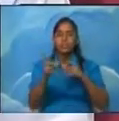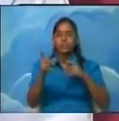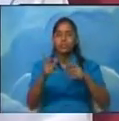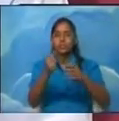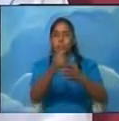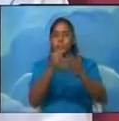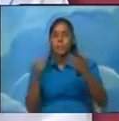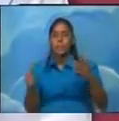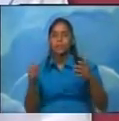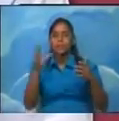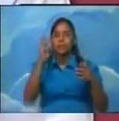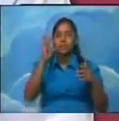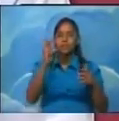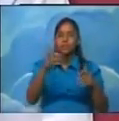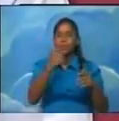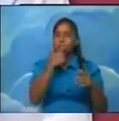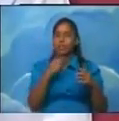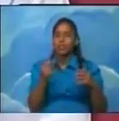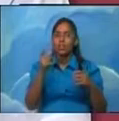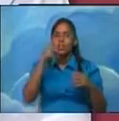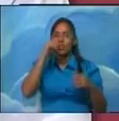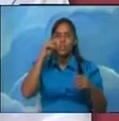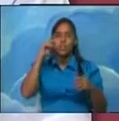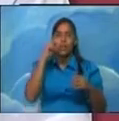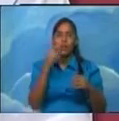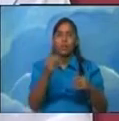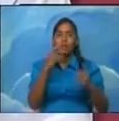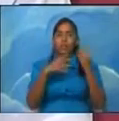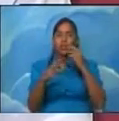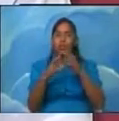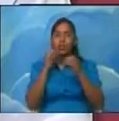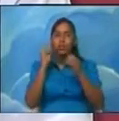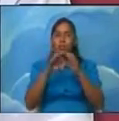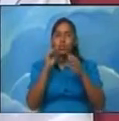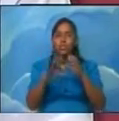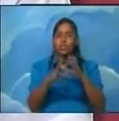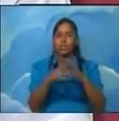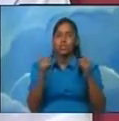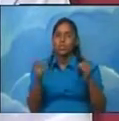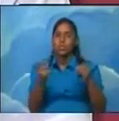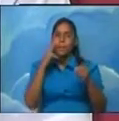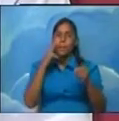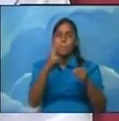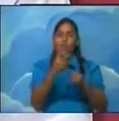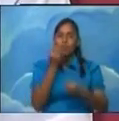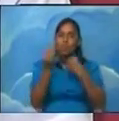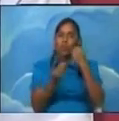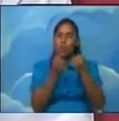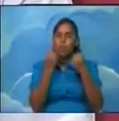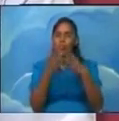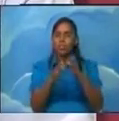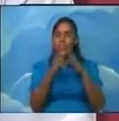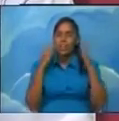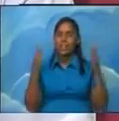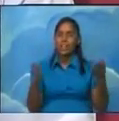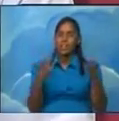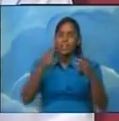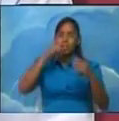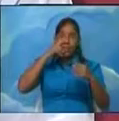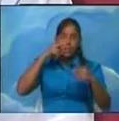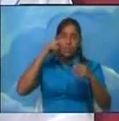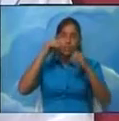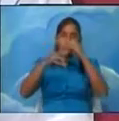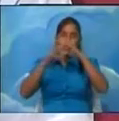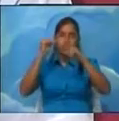y compré 6 racimitos de uva y me lo metieron en una bolsita. Entonces, viendo cómo tan grande ese racimo de uva